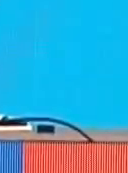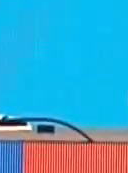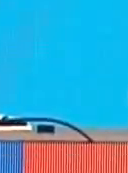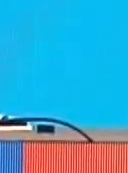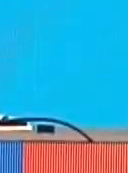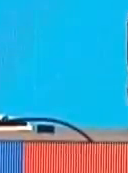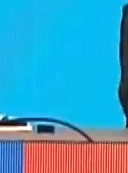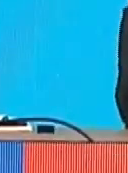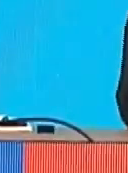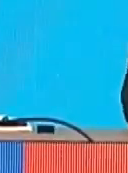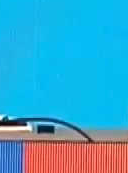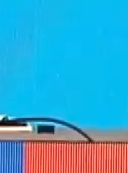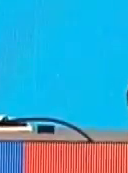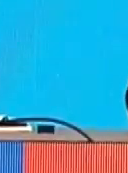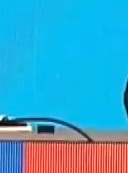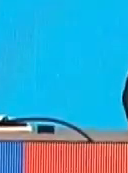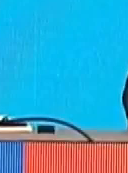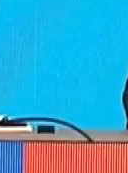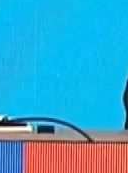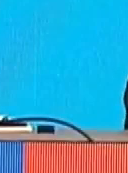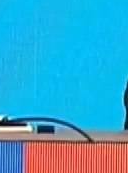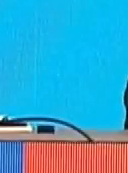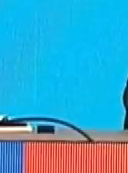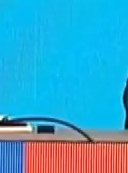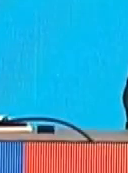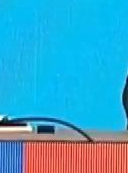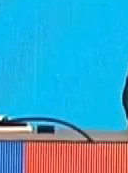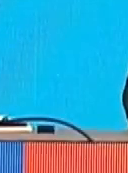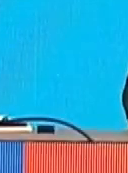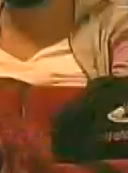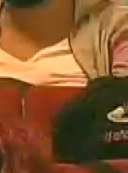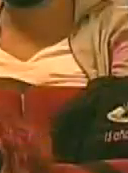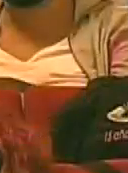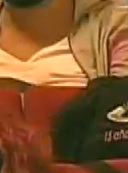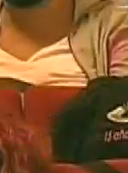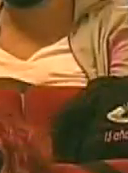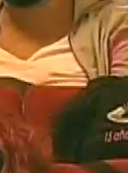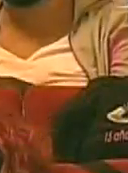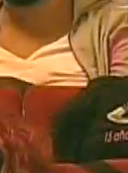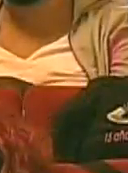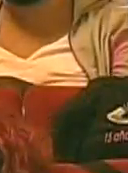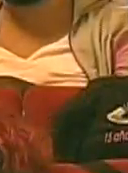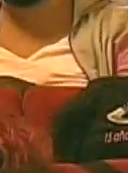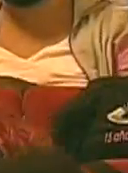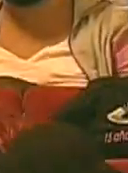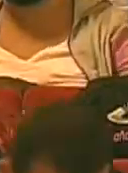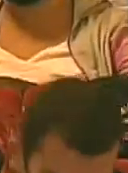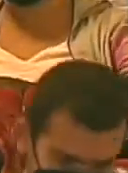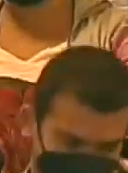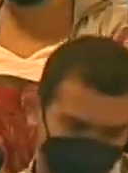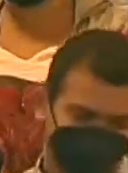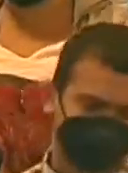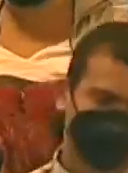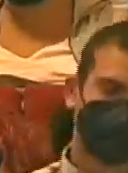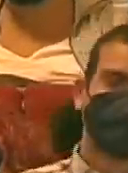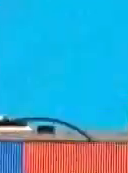momentos de reflexión son importantes. Es hacer memoria, reunirnos, congregarnos